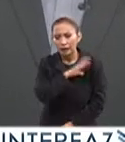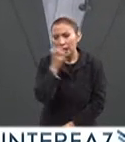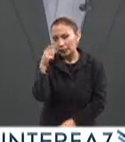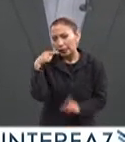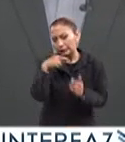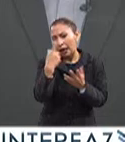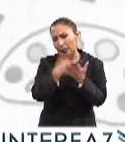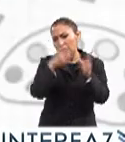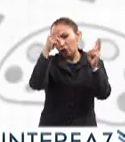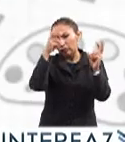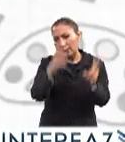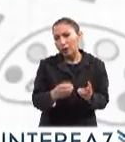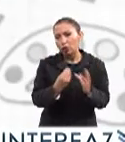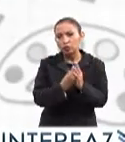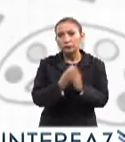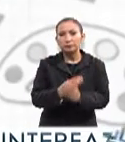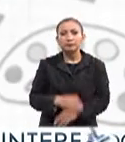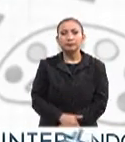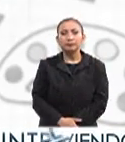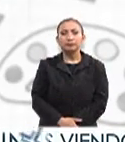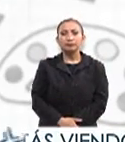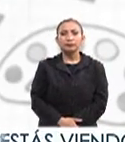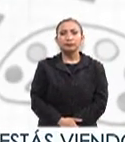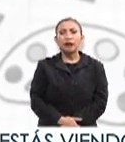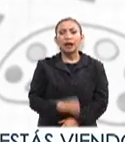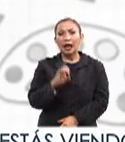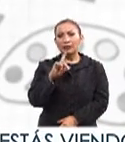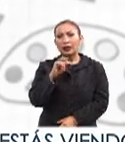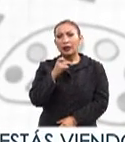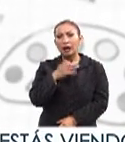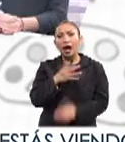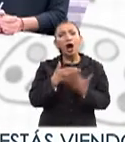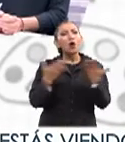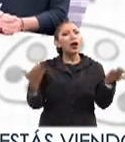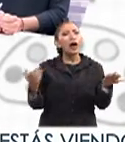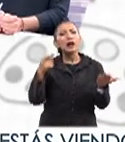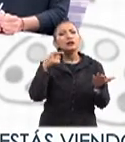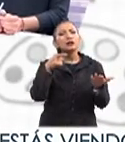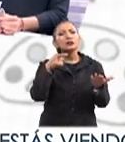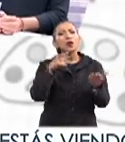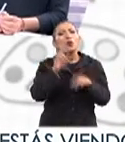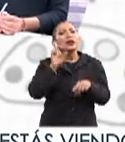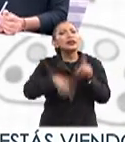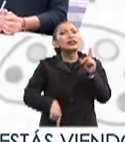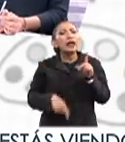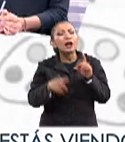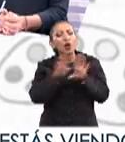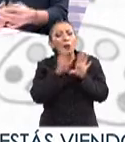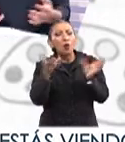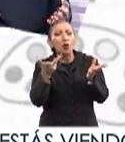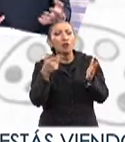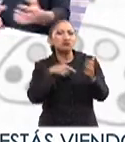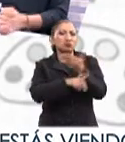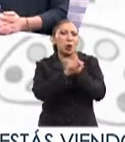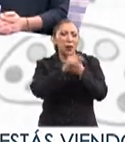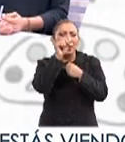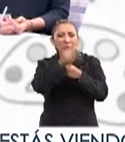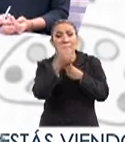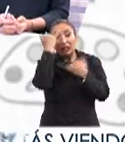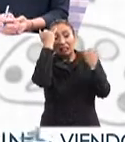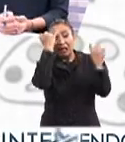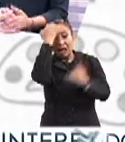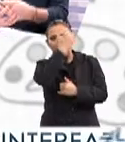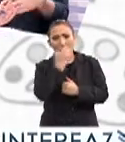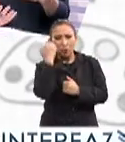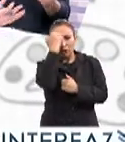es el contenido del curso. Muy bien. Así es, Edgar, y bueno, es, digamos, quitarle una traba más a este concepto de